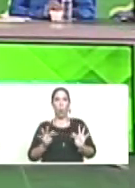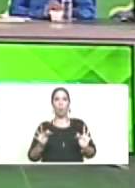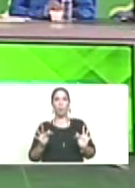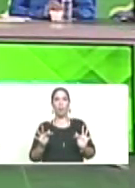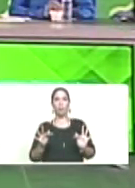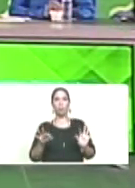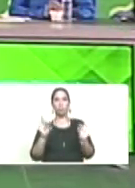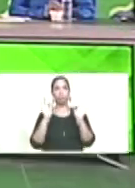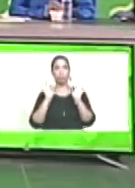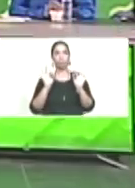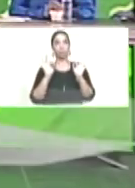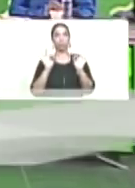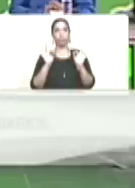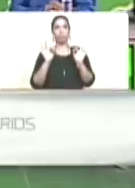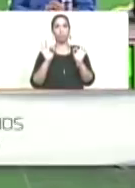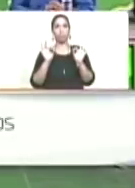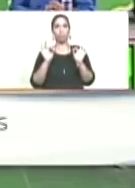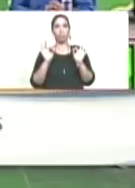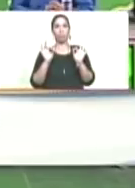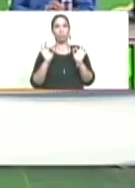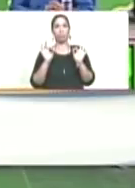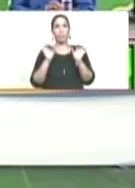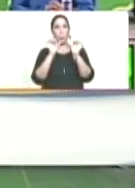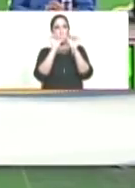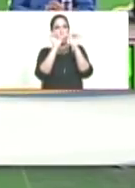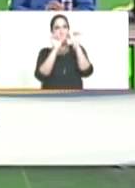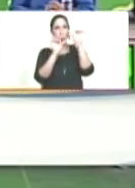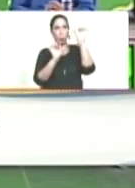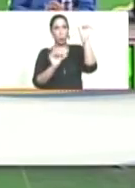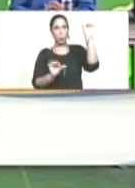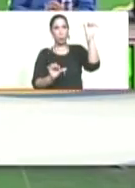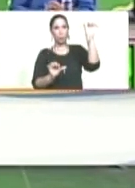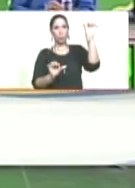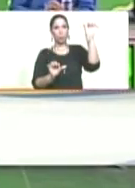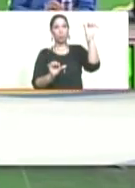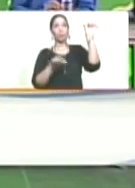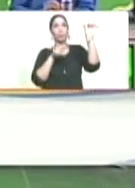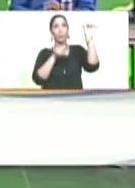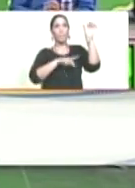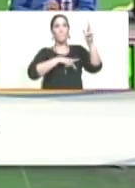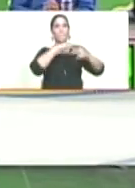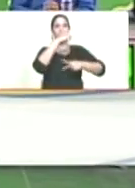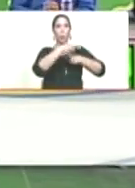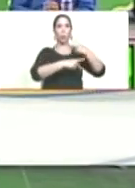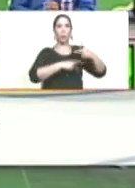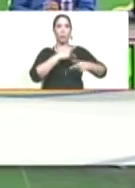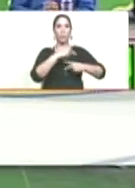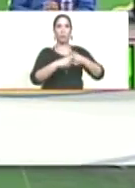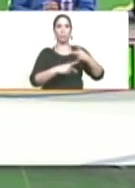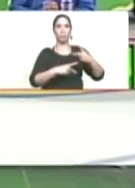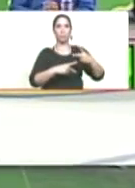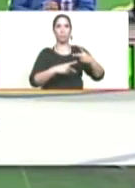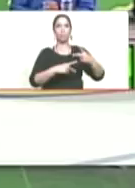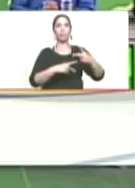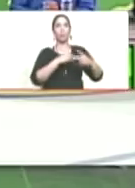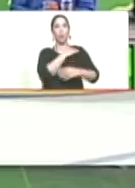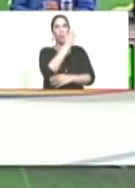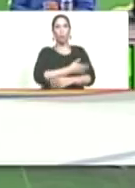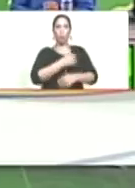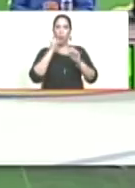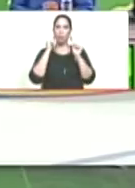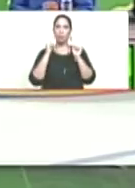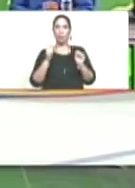exclusiva, de manera detallada en este programa y con la fuerza del